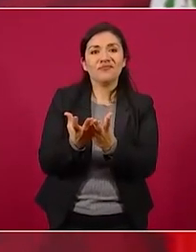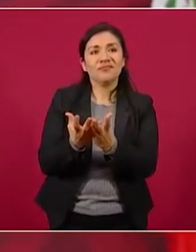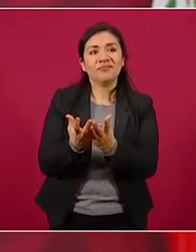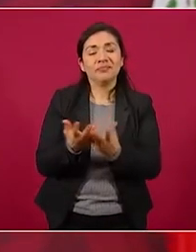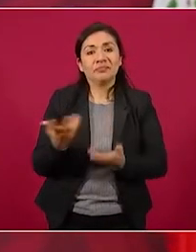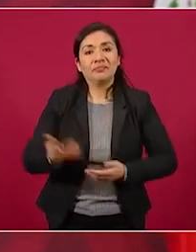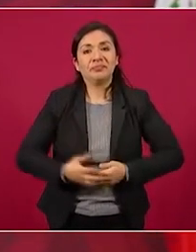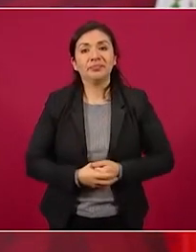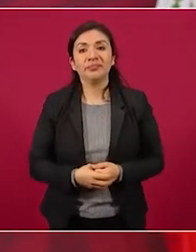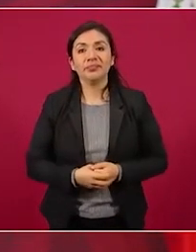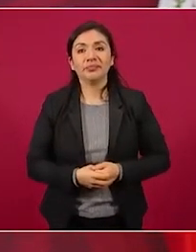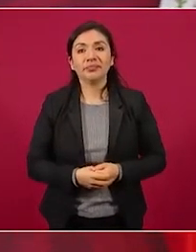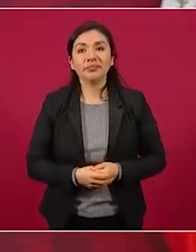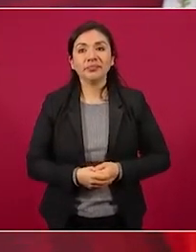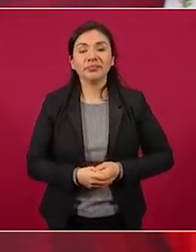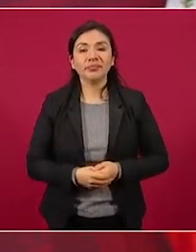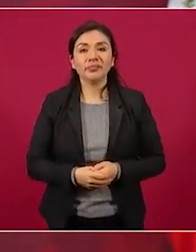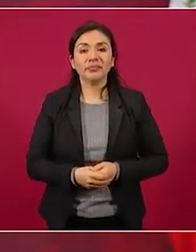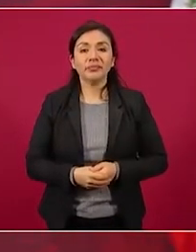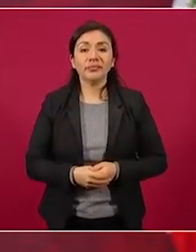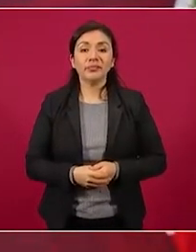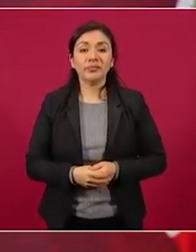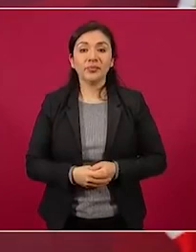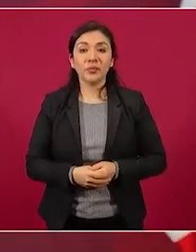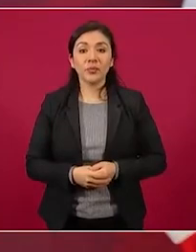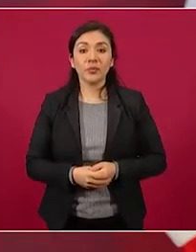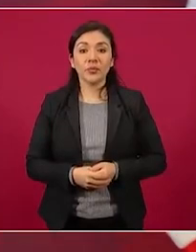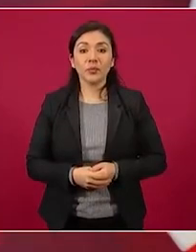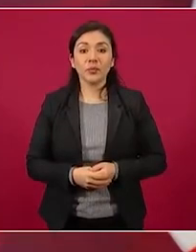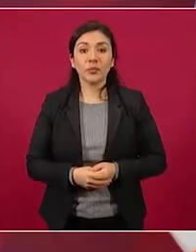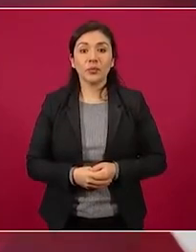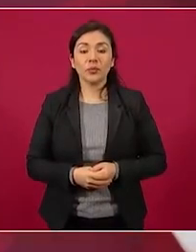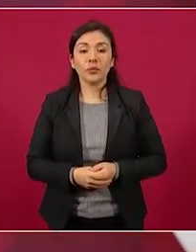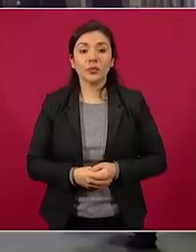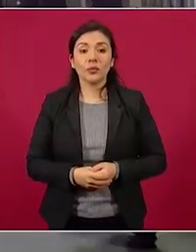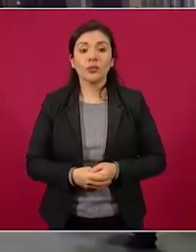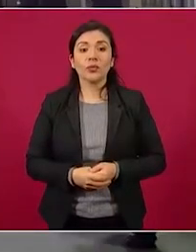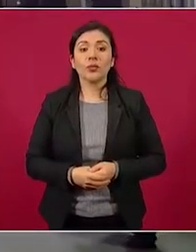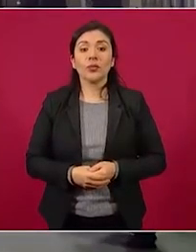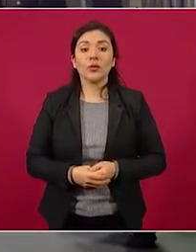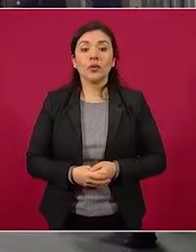o sea, el poder mediático.